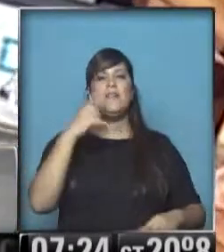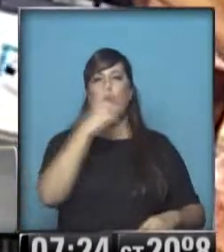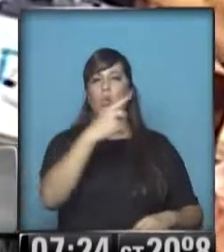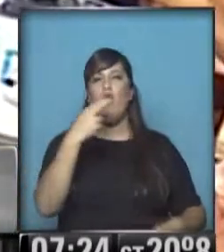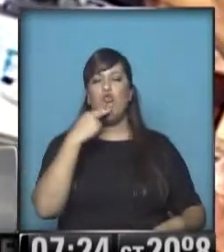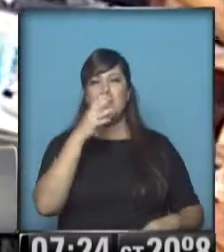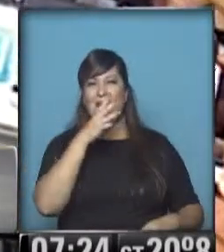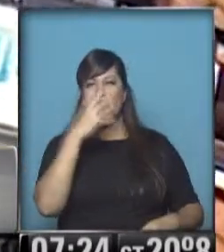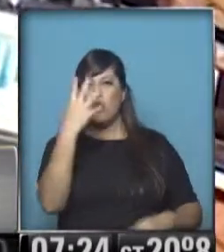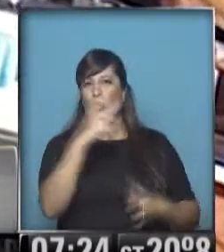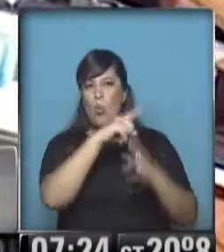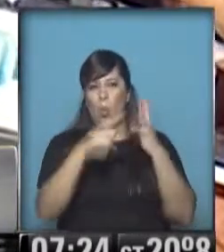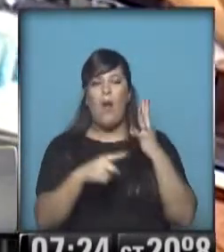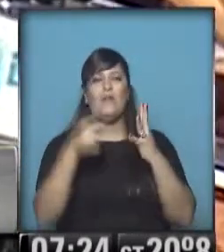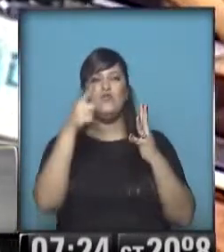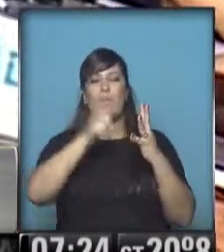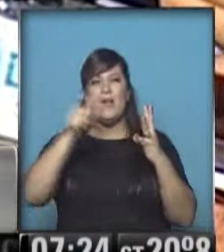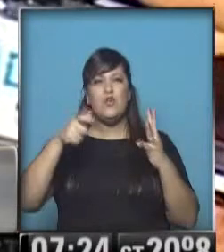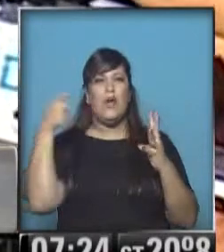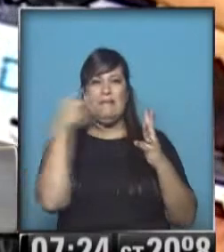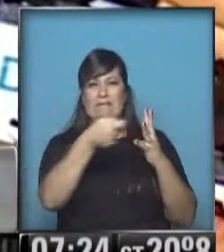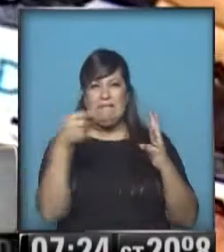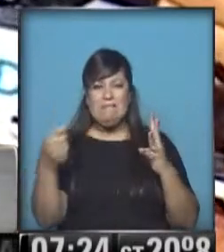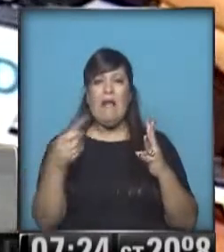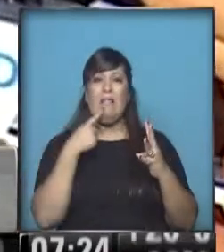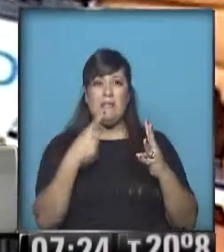4 personas fueron asesinadas? Ya se descarta un